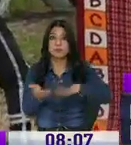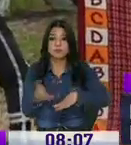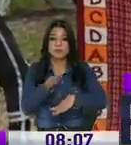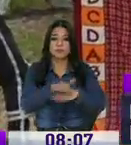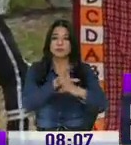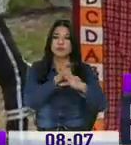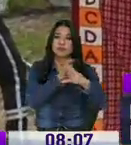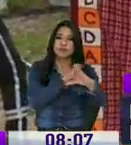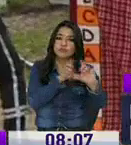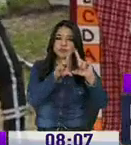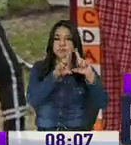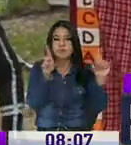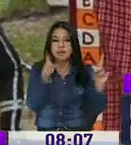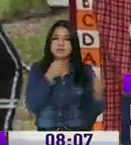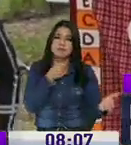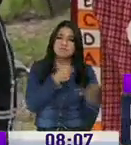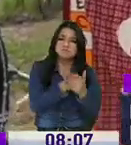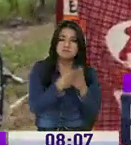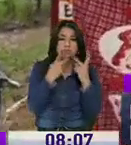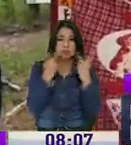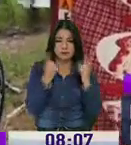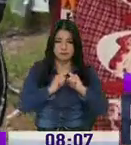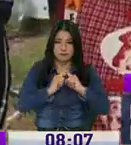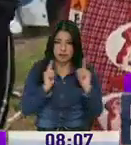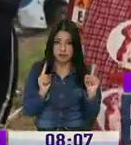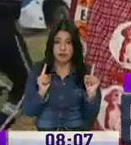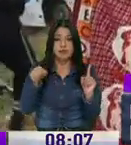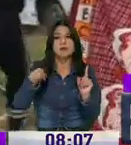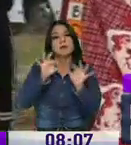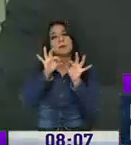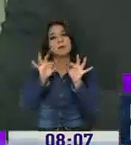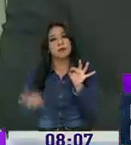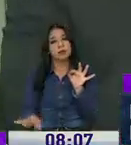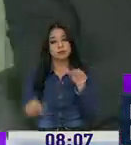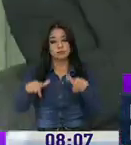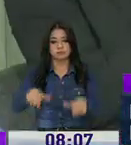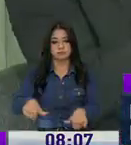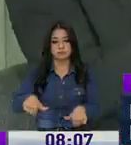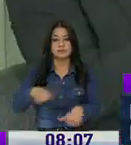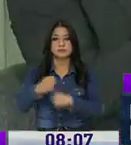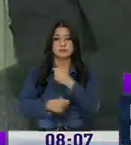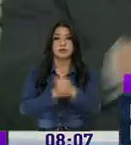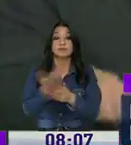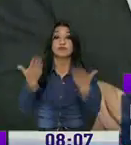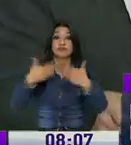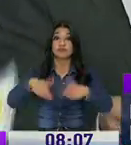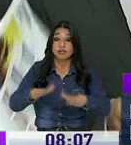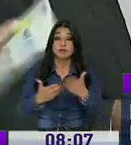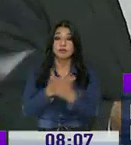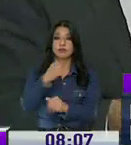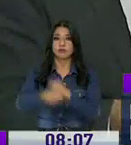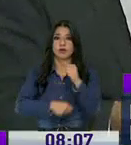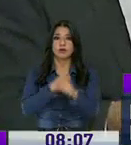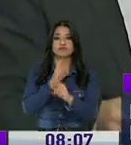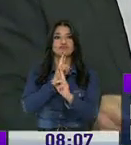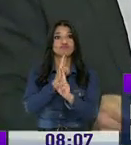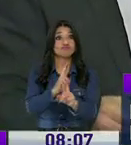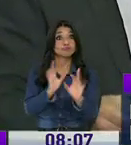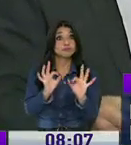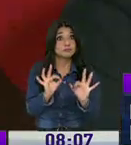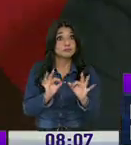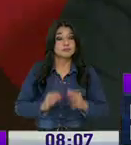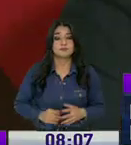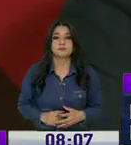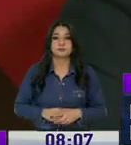siniestros de tránsito con buses de transporte público implicados en este fin de año y el nuevo, los resultados son